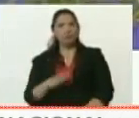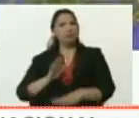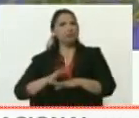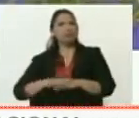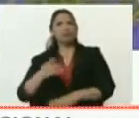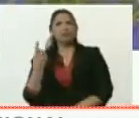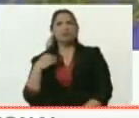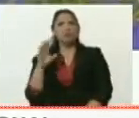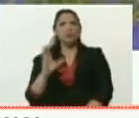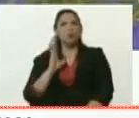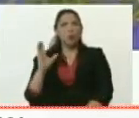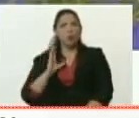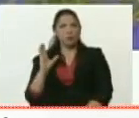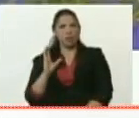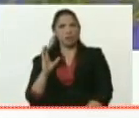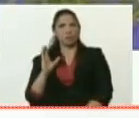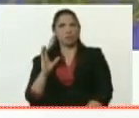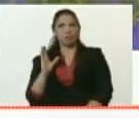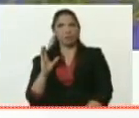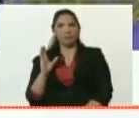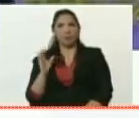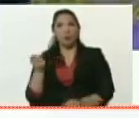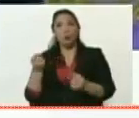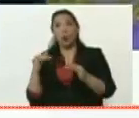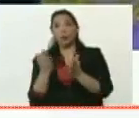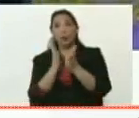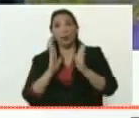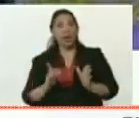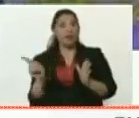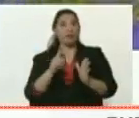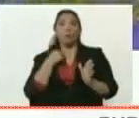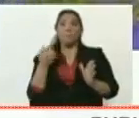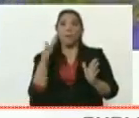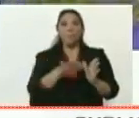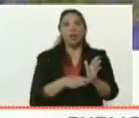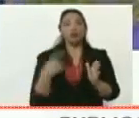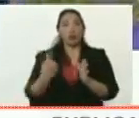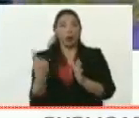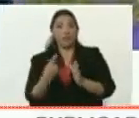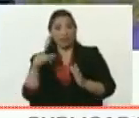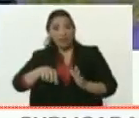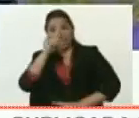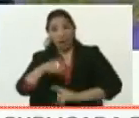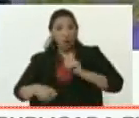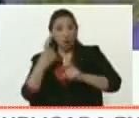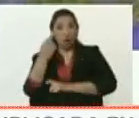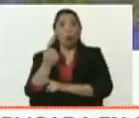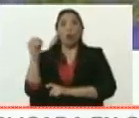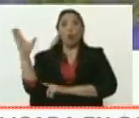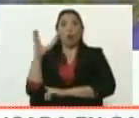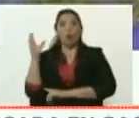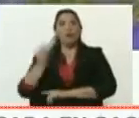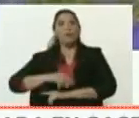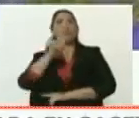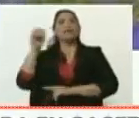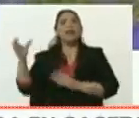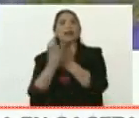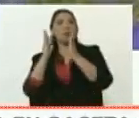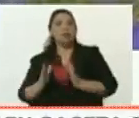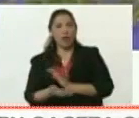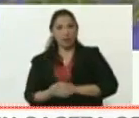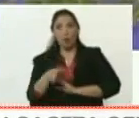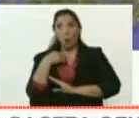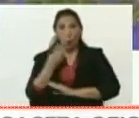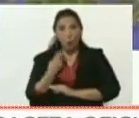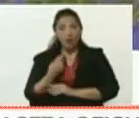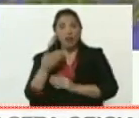en Colombia? ¿Cuántos estudiantes no han matado solamente este año en Colombia? Más de 100 estudiantes y